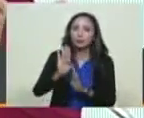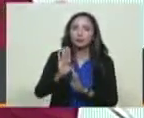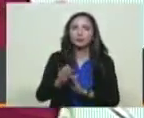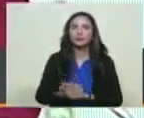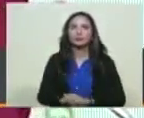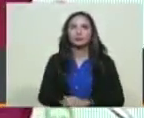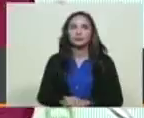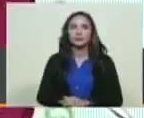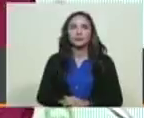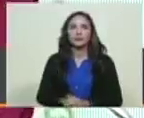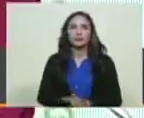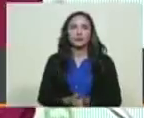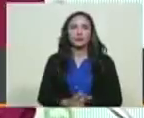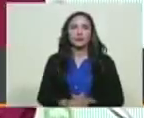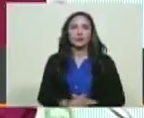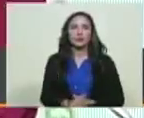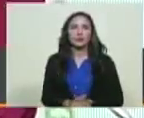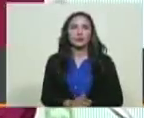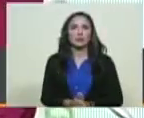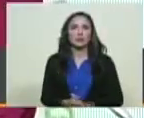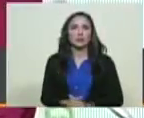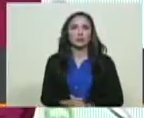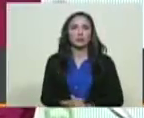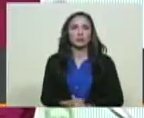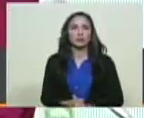prosperidad callo